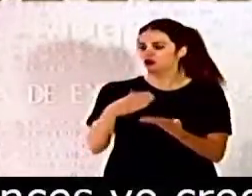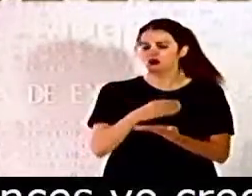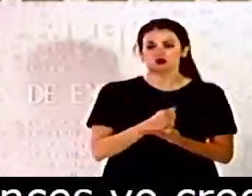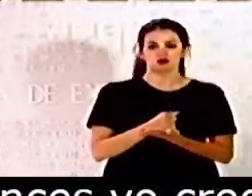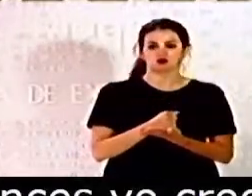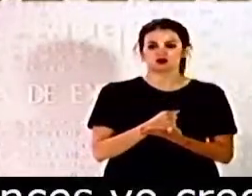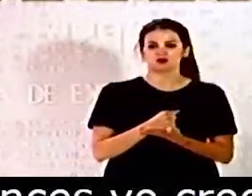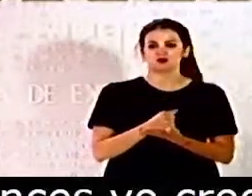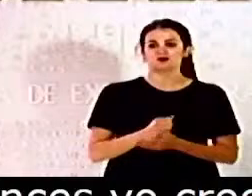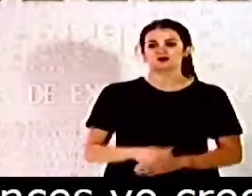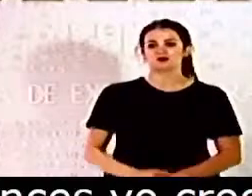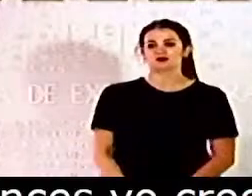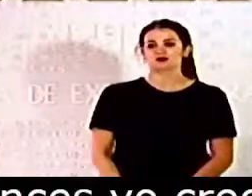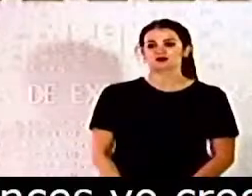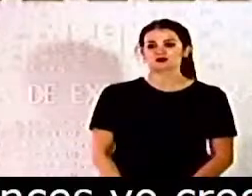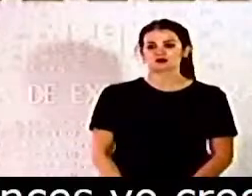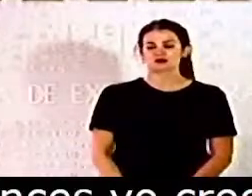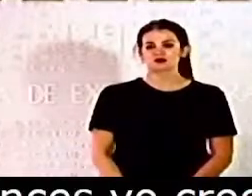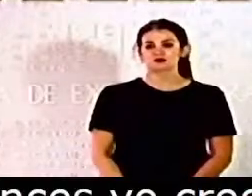todos.